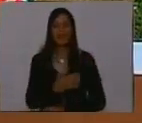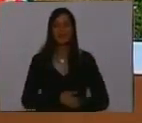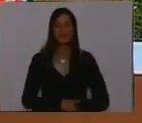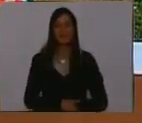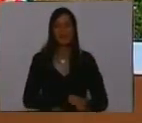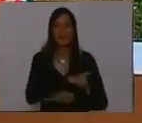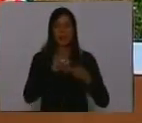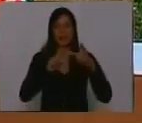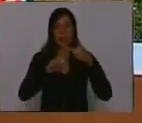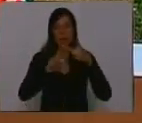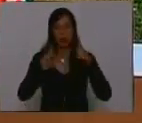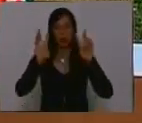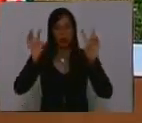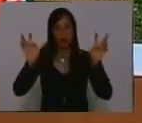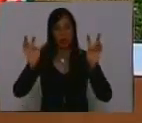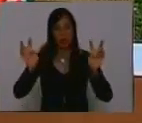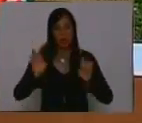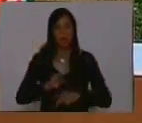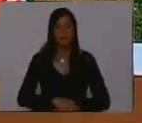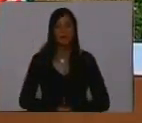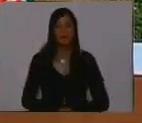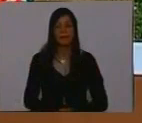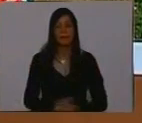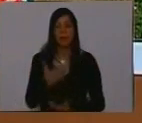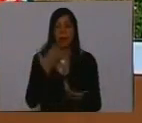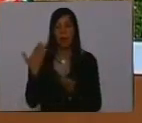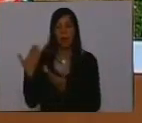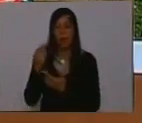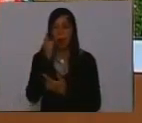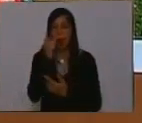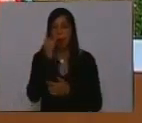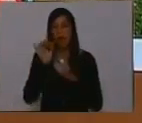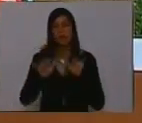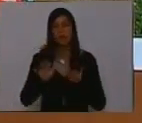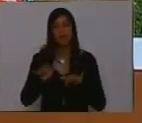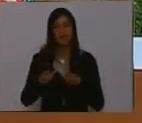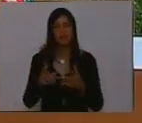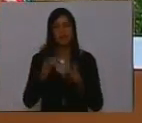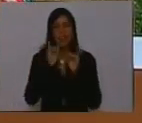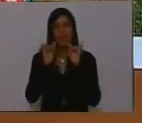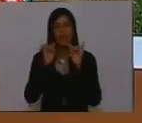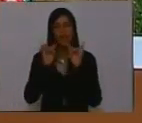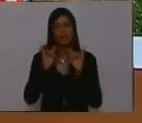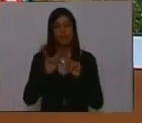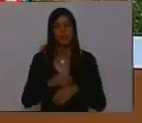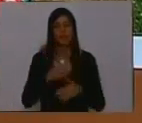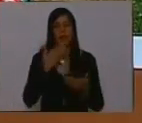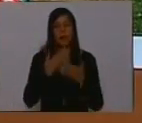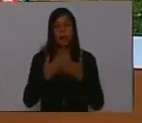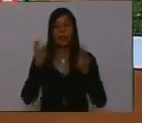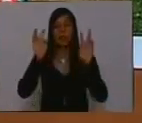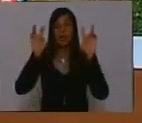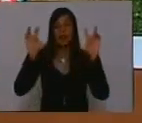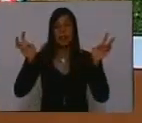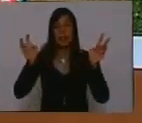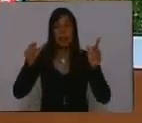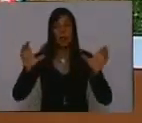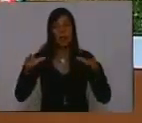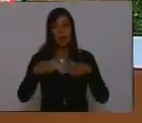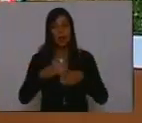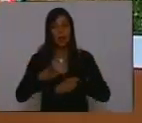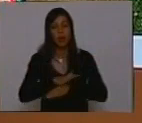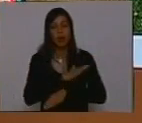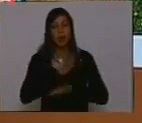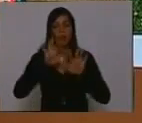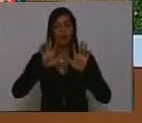Siguiente punto del orden del día, ciudadano secretario profesor Fidel Vázquez. Propuesta del orden del día de la sesión ordinaria del día jueves